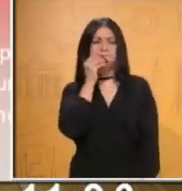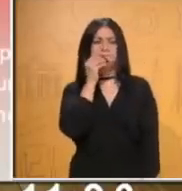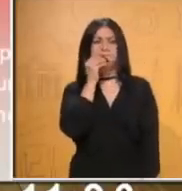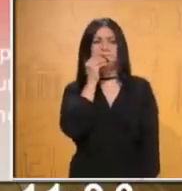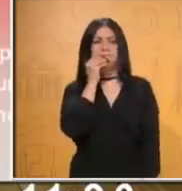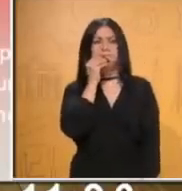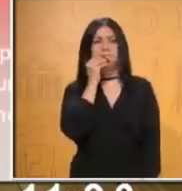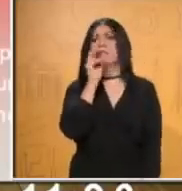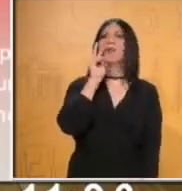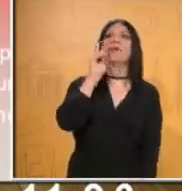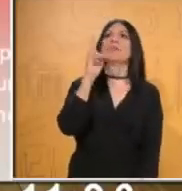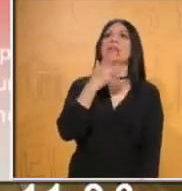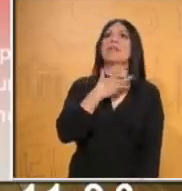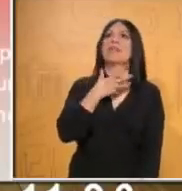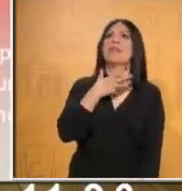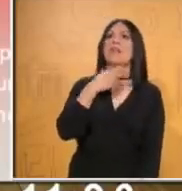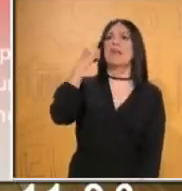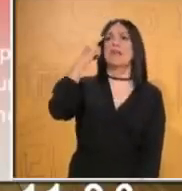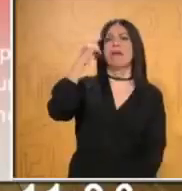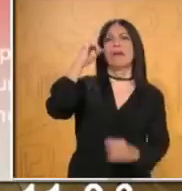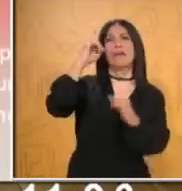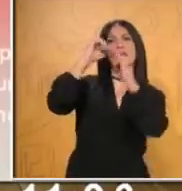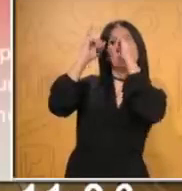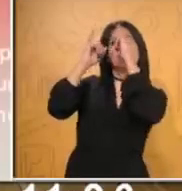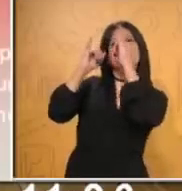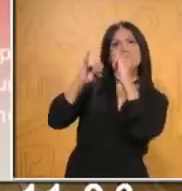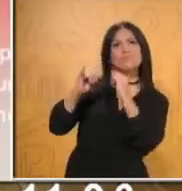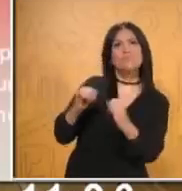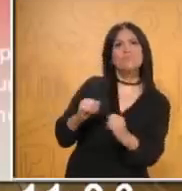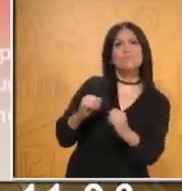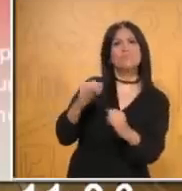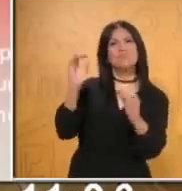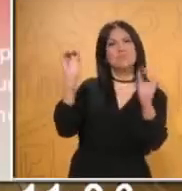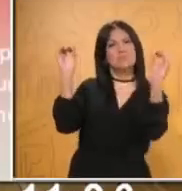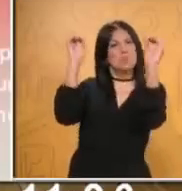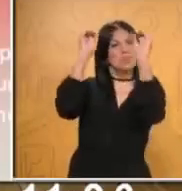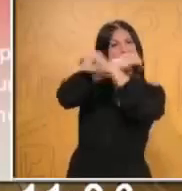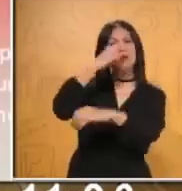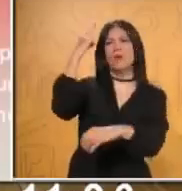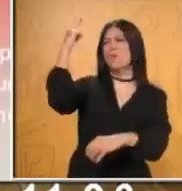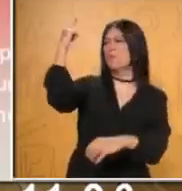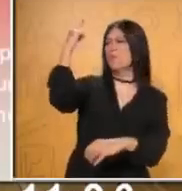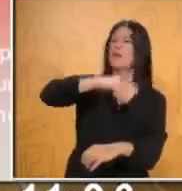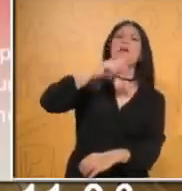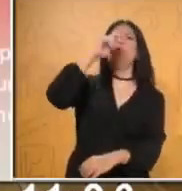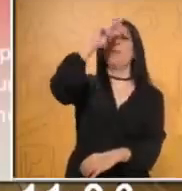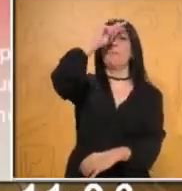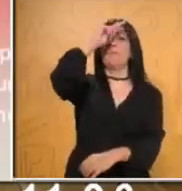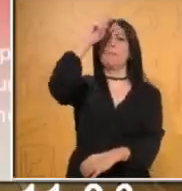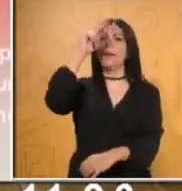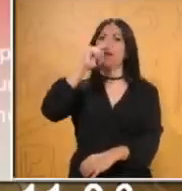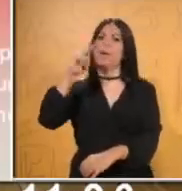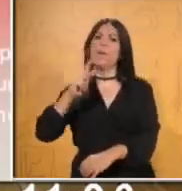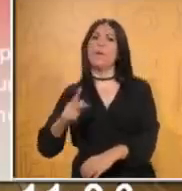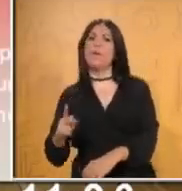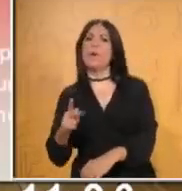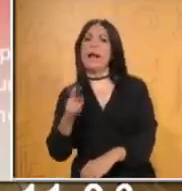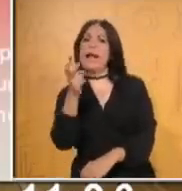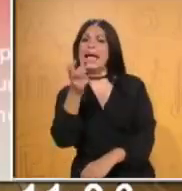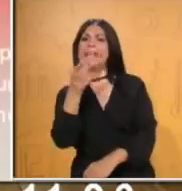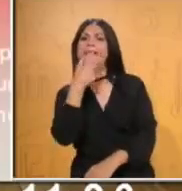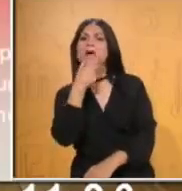mediante imágenes del futuro, oscuras y horribles revelaciones, y muestra a Scrooge las